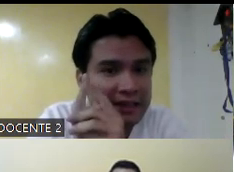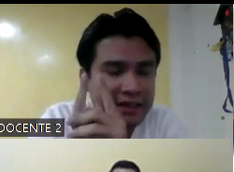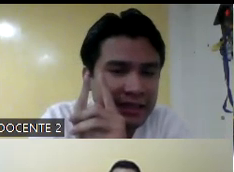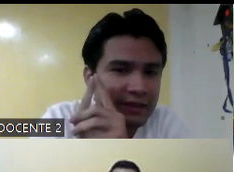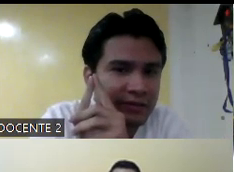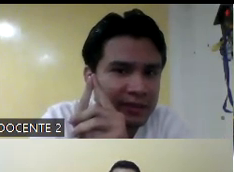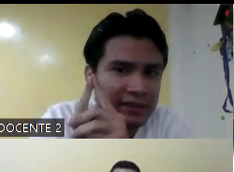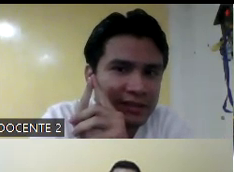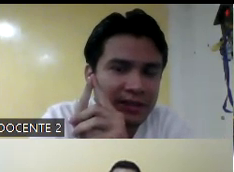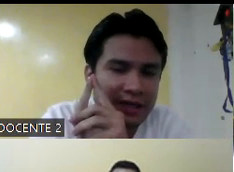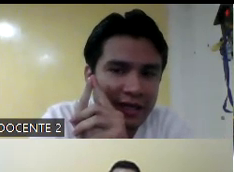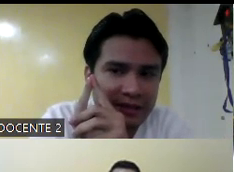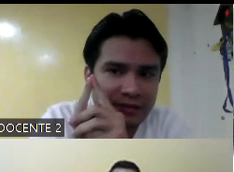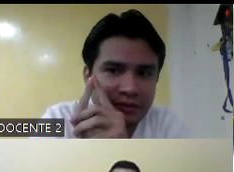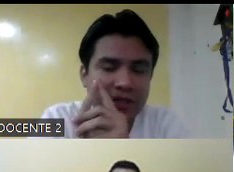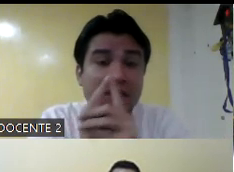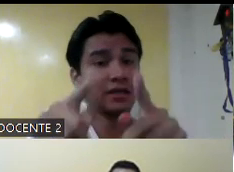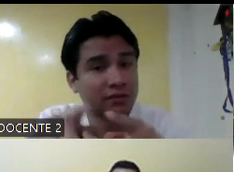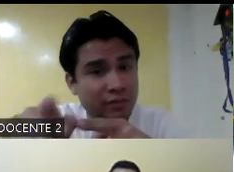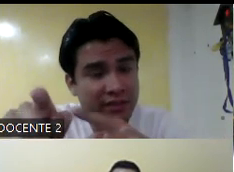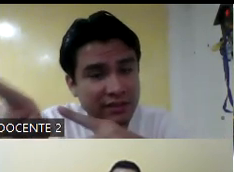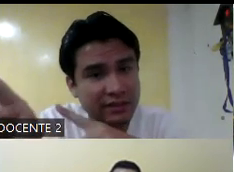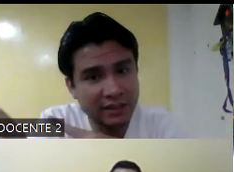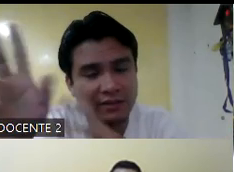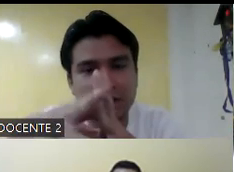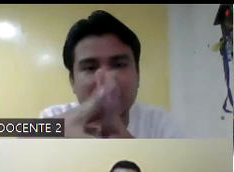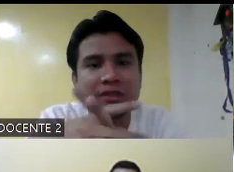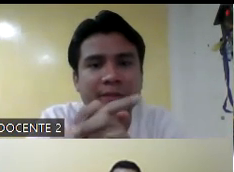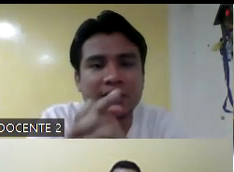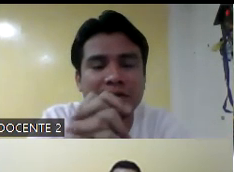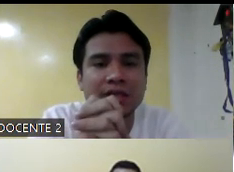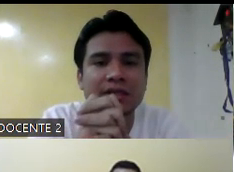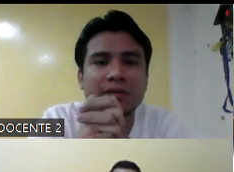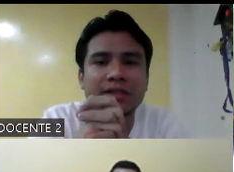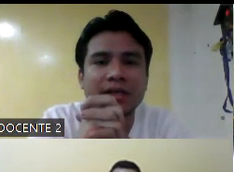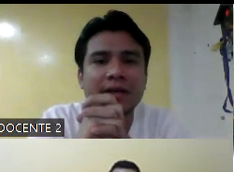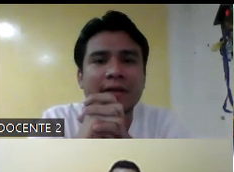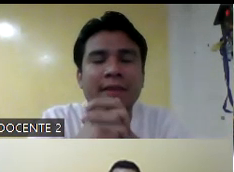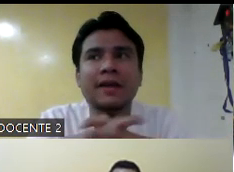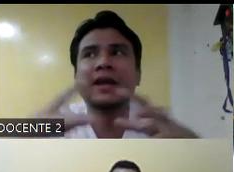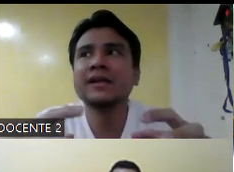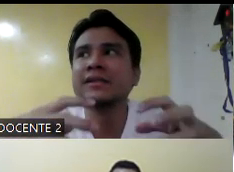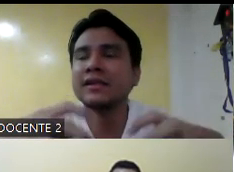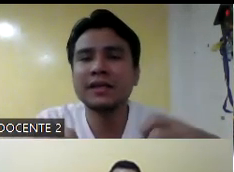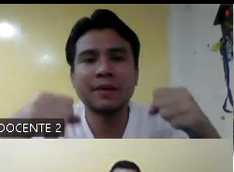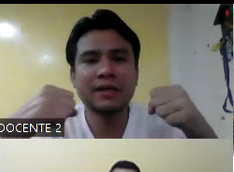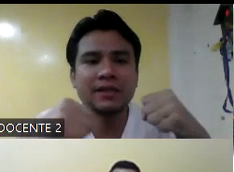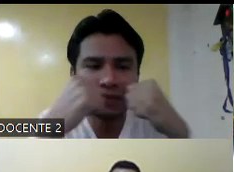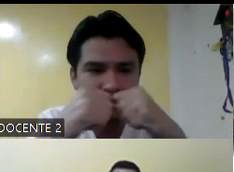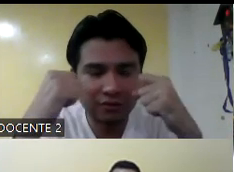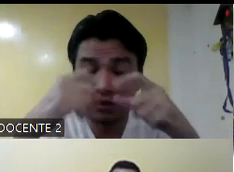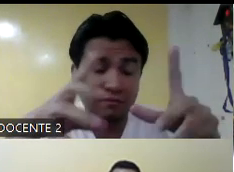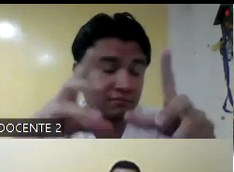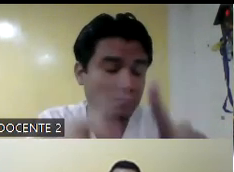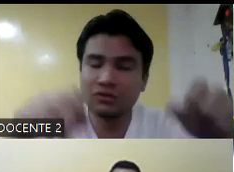tan inteligentes los pacientes psiquiátricos, y eso es un paciente psiquiátrico, lastimosamente, el que usted dice, Luis, crean estrategias para decir,